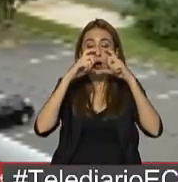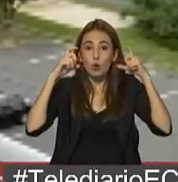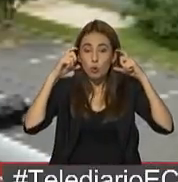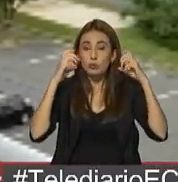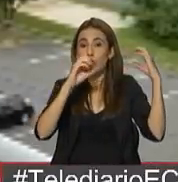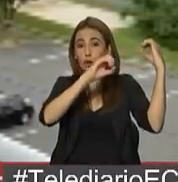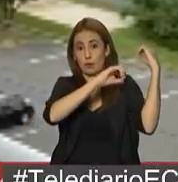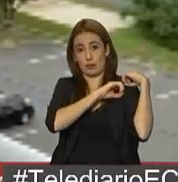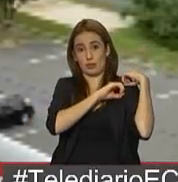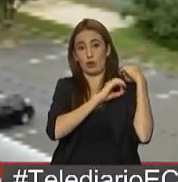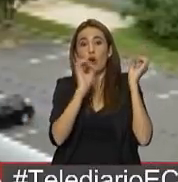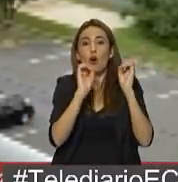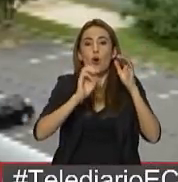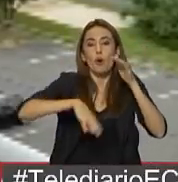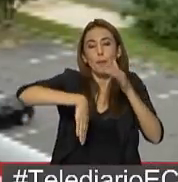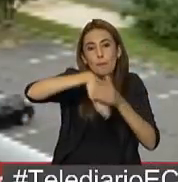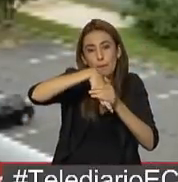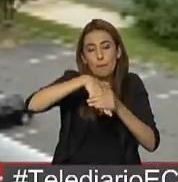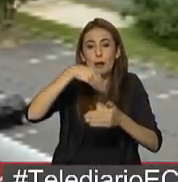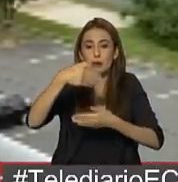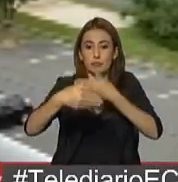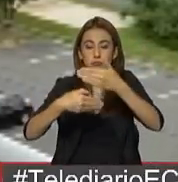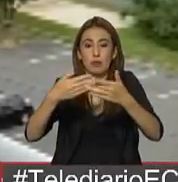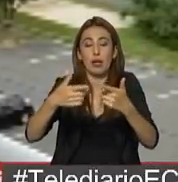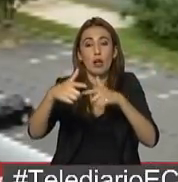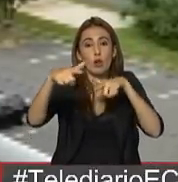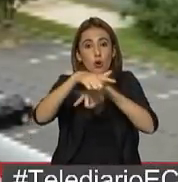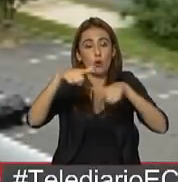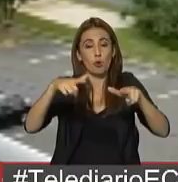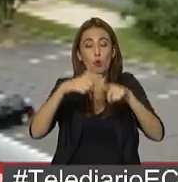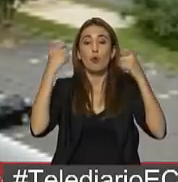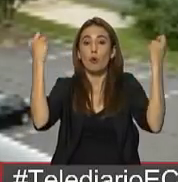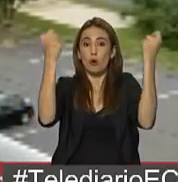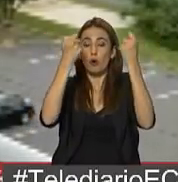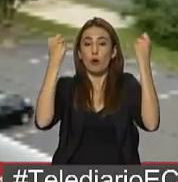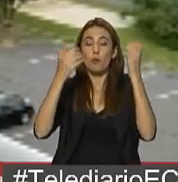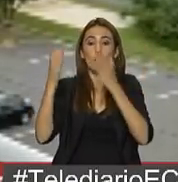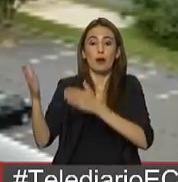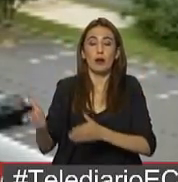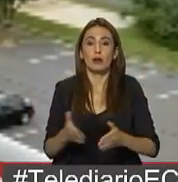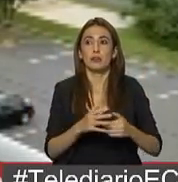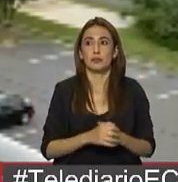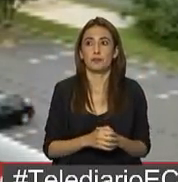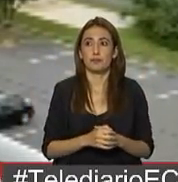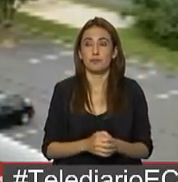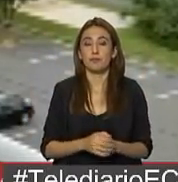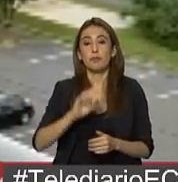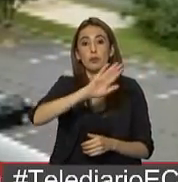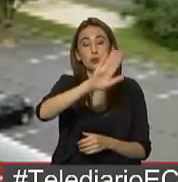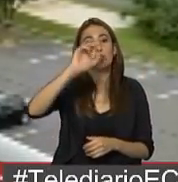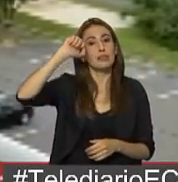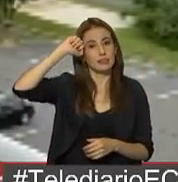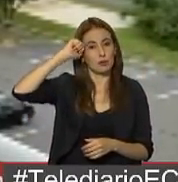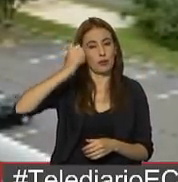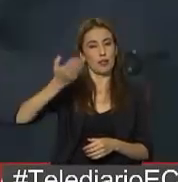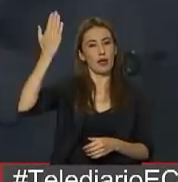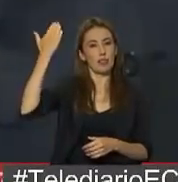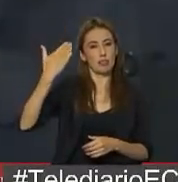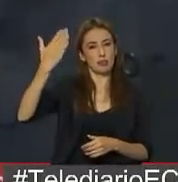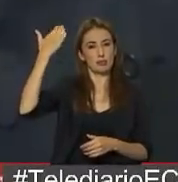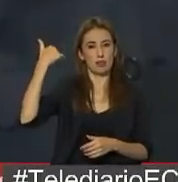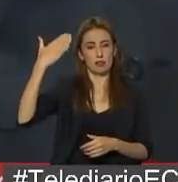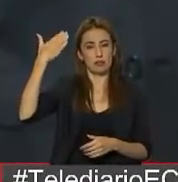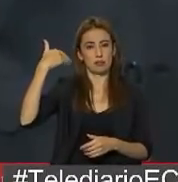si limitarán el acceso al evento que planean realizar el próximo sábado en Tulsa, Oklahoma. Recordemos que en días pasados el